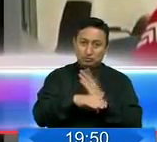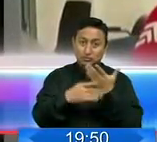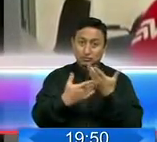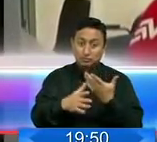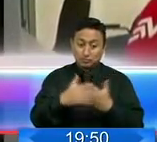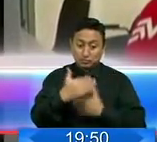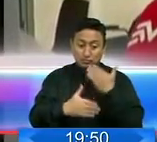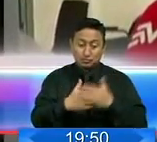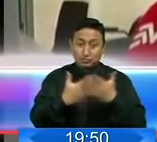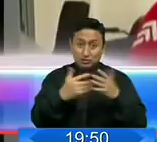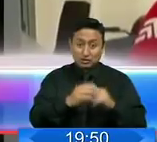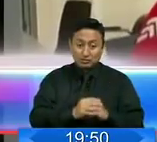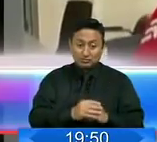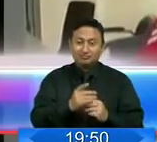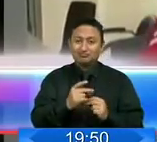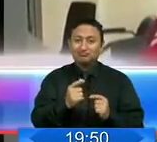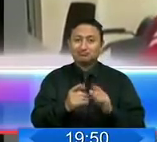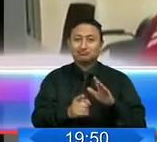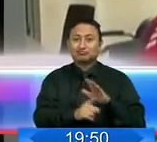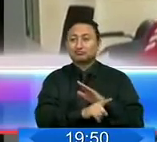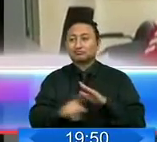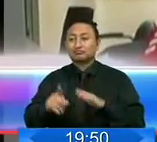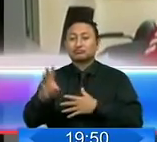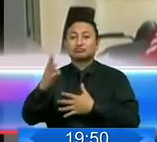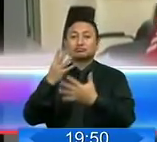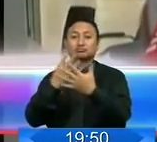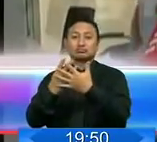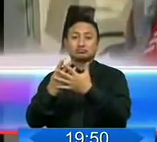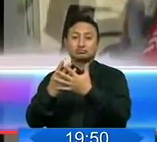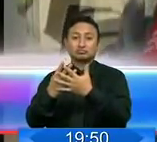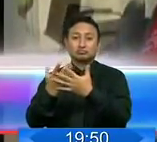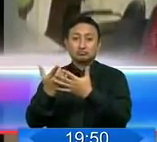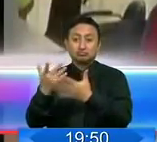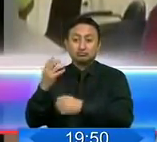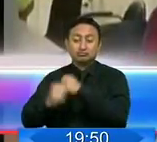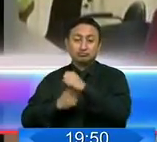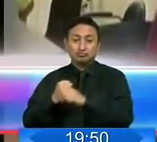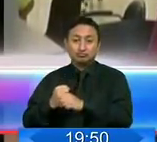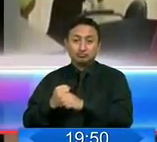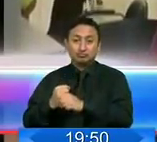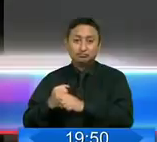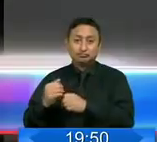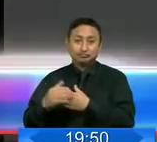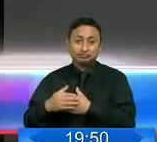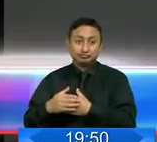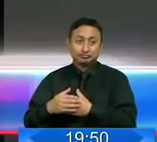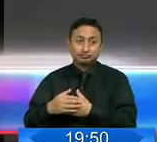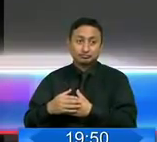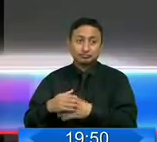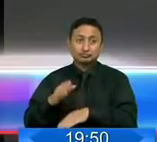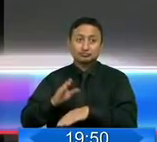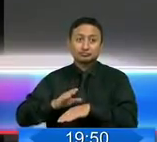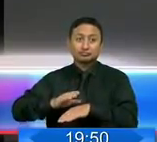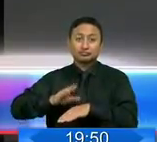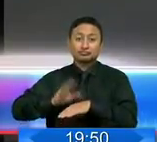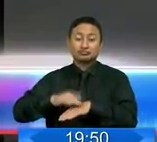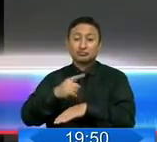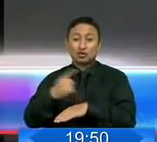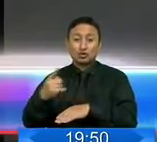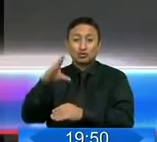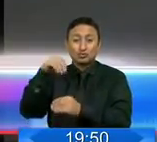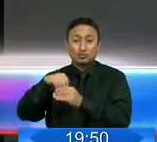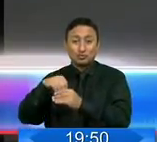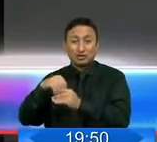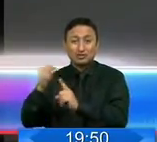ser trasladado de manera inmediata hasta el Centro de Privación de Libertad a cumplir la pena. Existían relaciones de poder, violencia con anterioridad por más